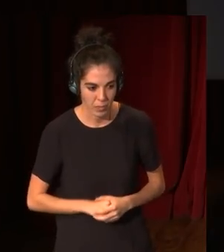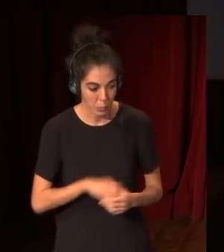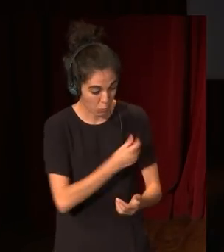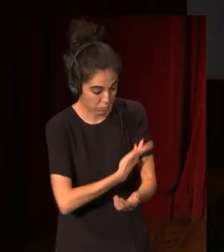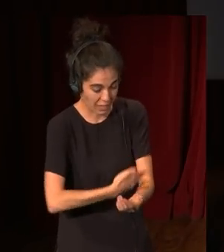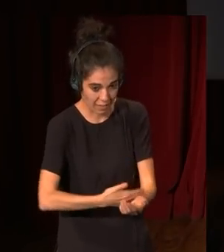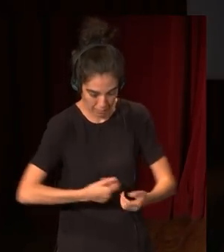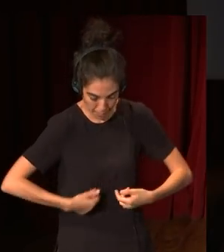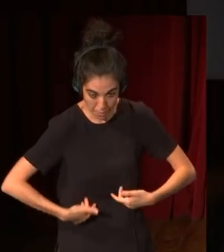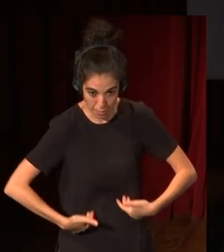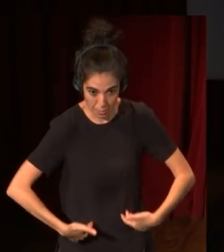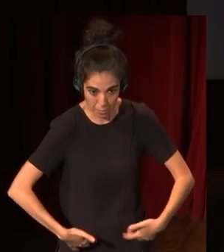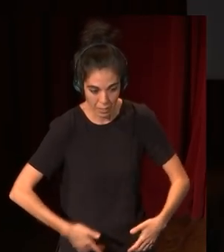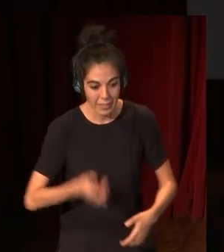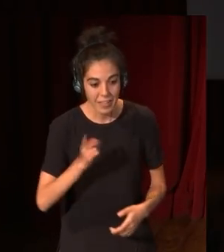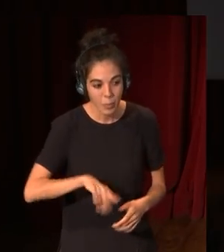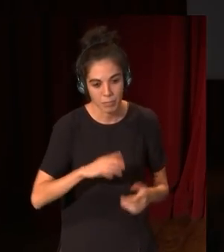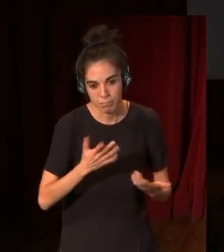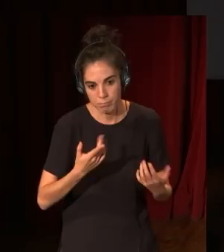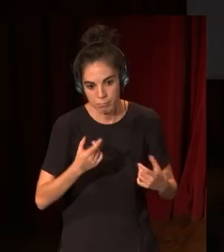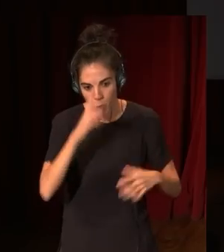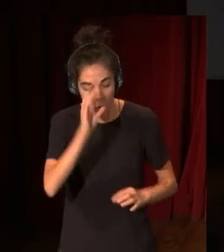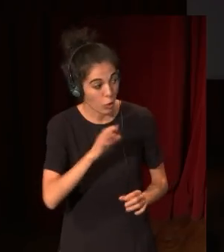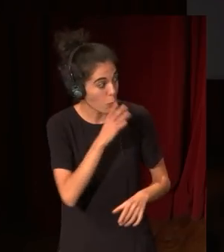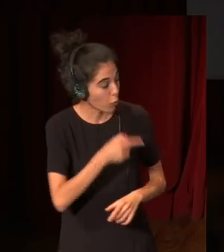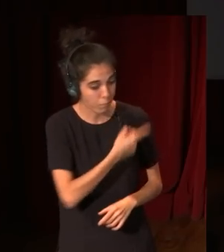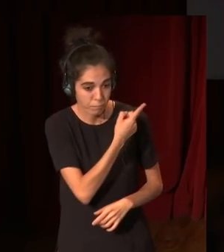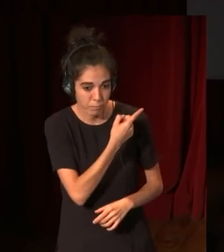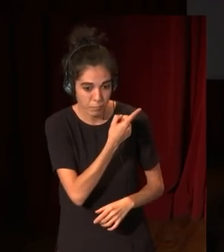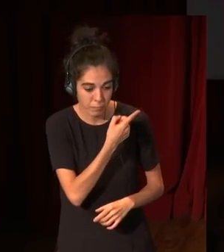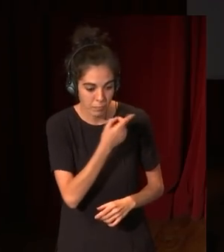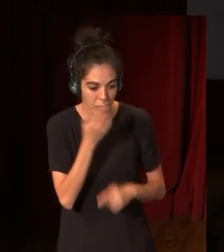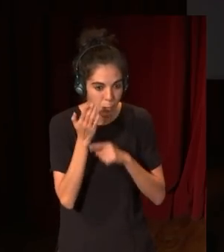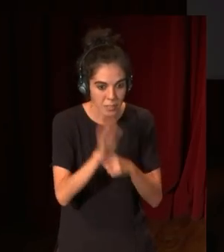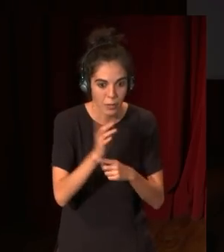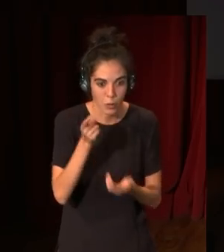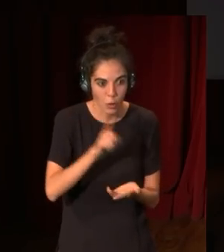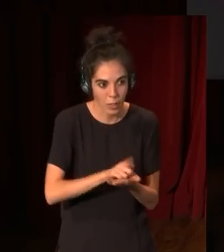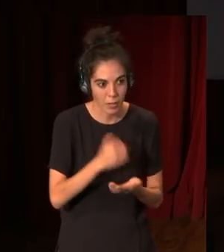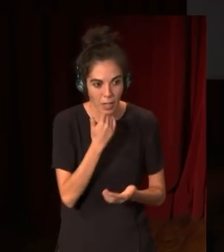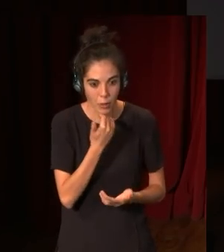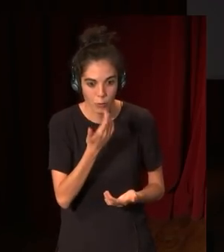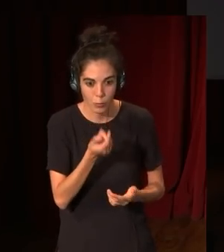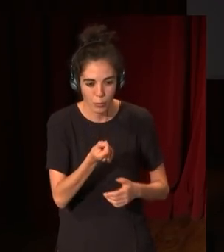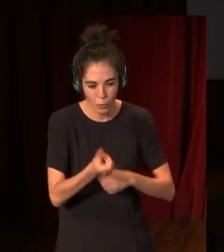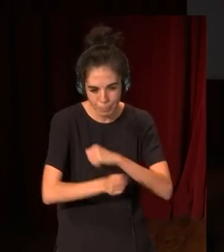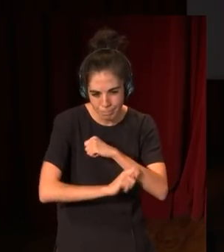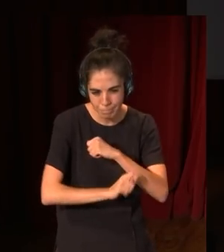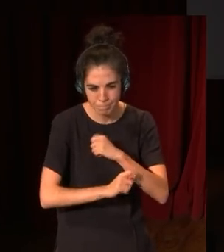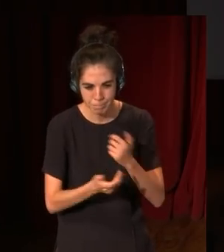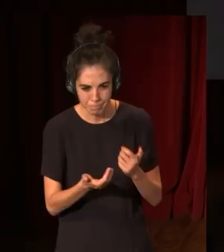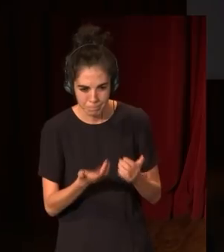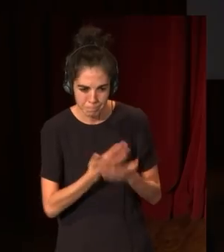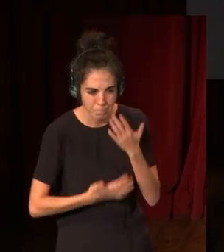herida del costado pero también naturalmente por esta por esta magnífica representación otra vez una especie de trampantojo estos